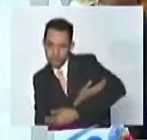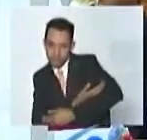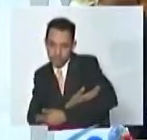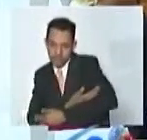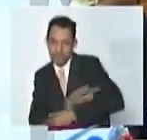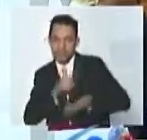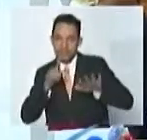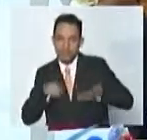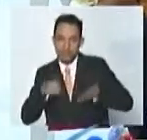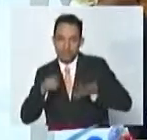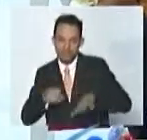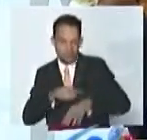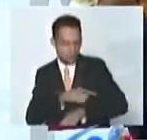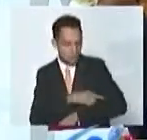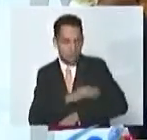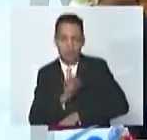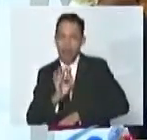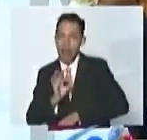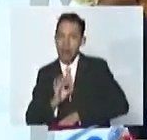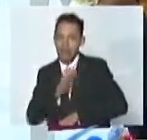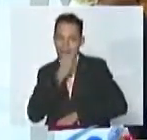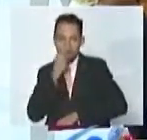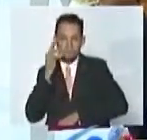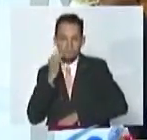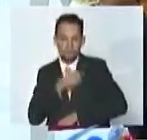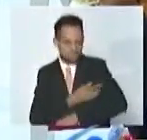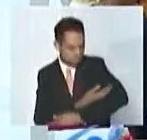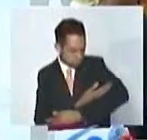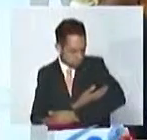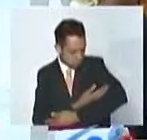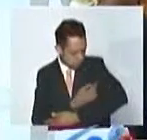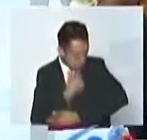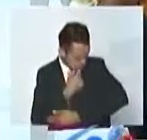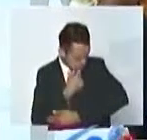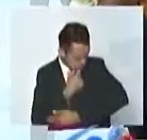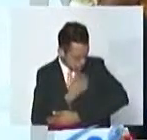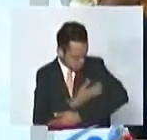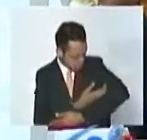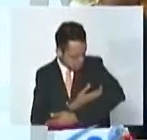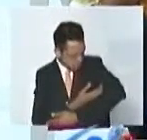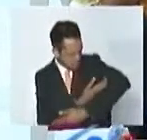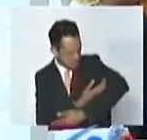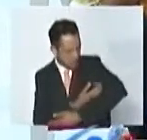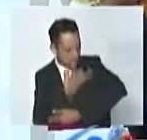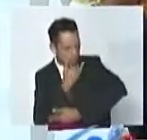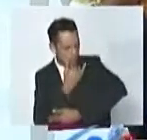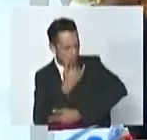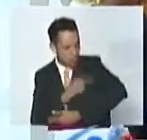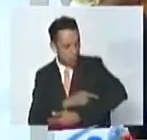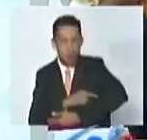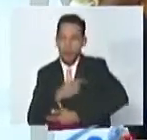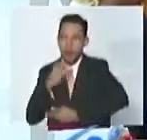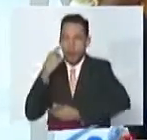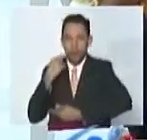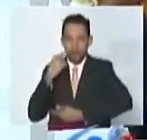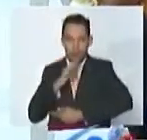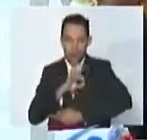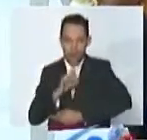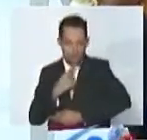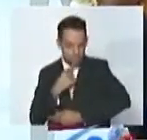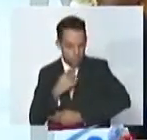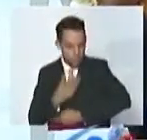6 meses paró de hacer ese tipo de sonidos, no lo está haciendo más, no sabemos qué pasó, entonces